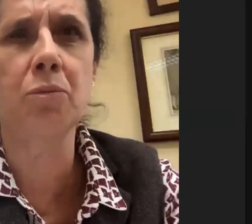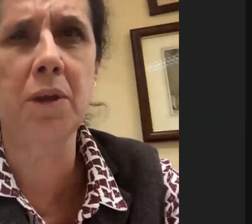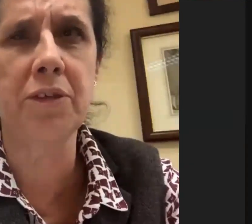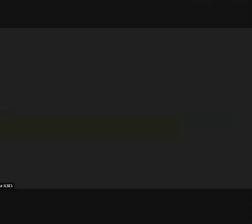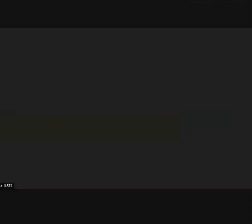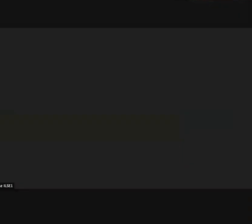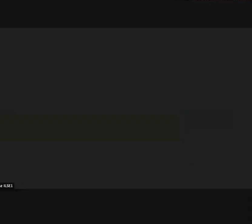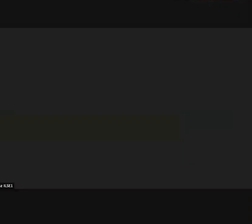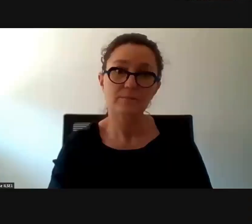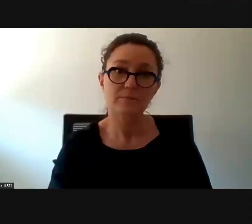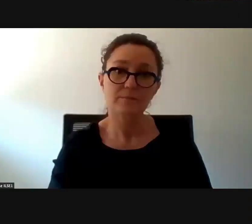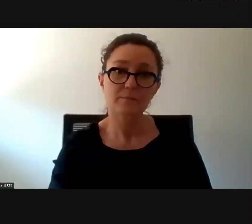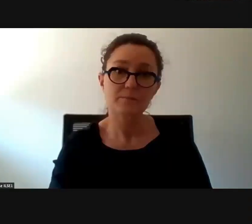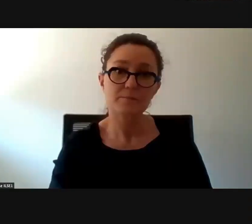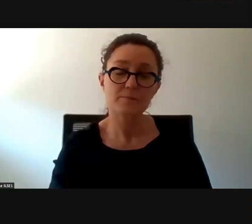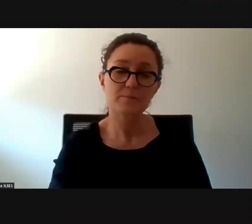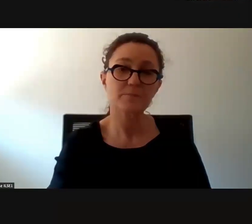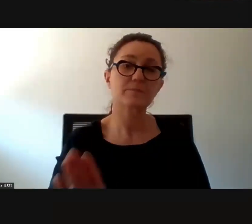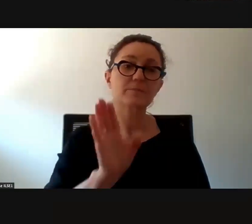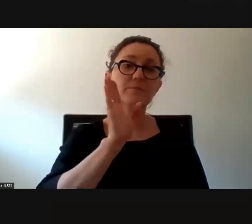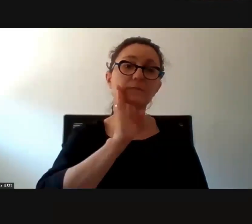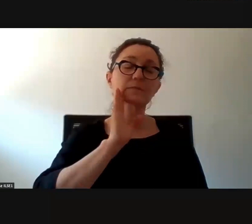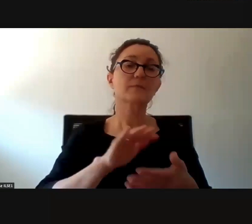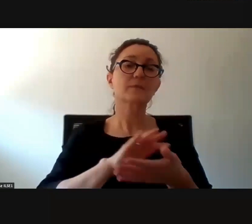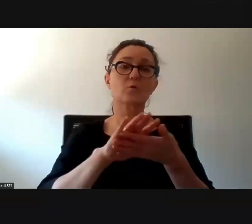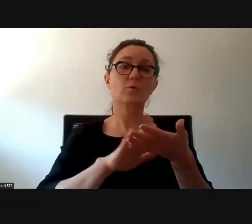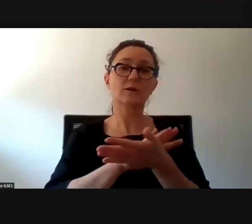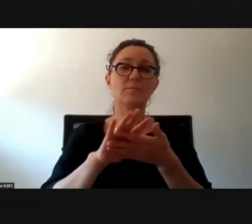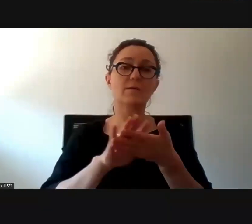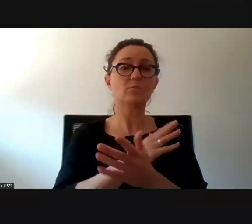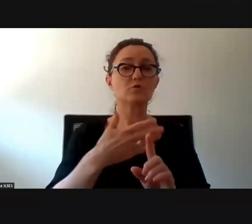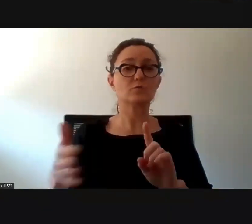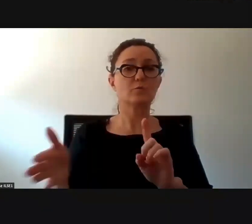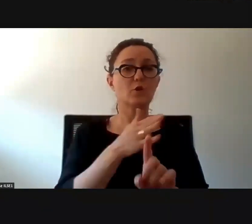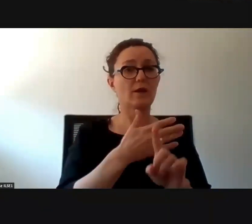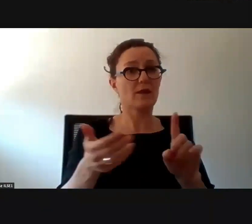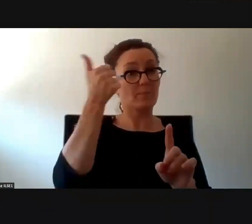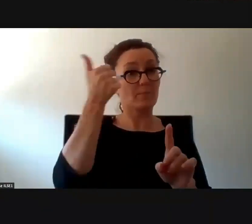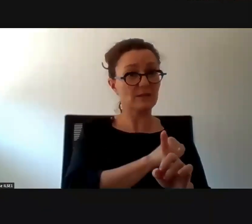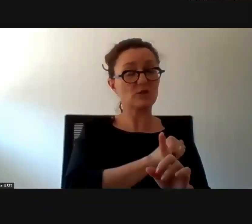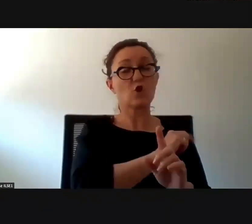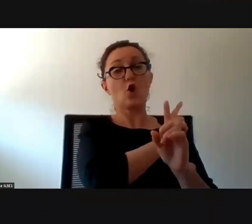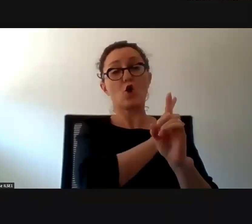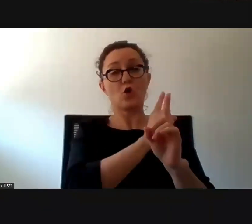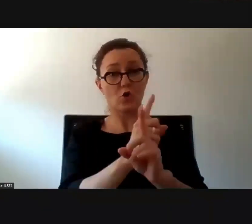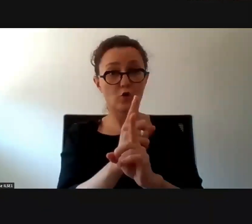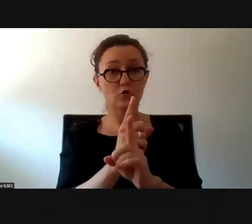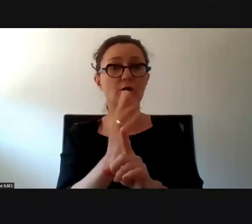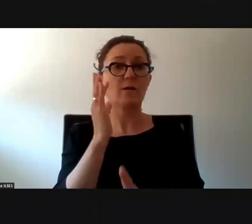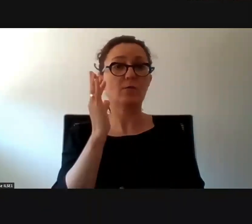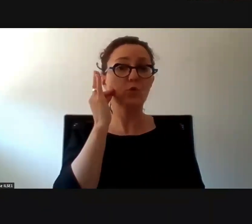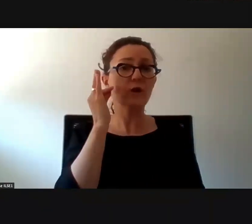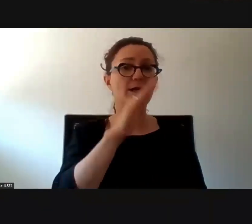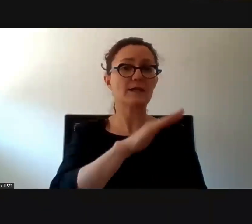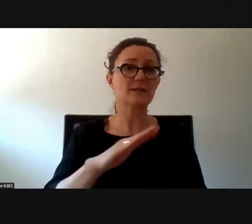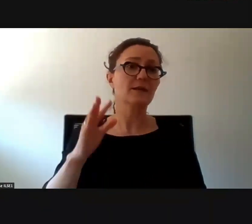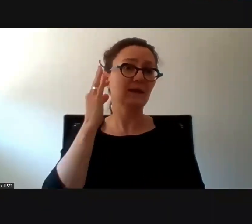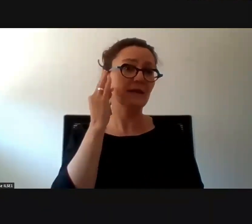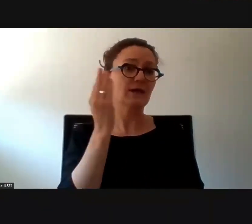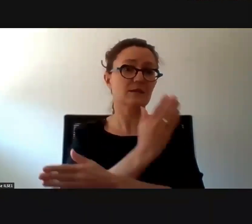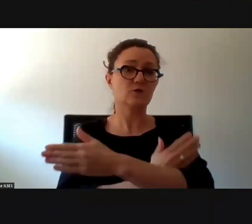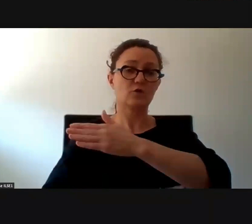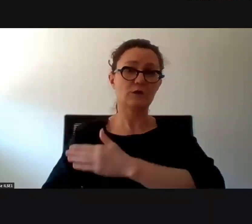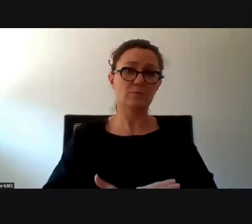hablamos precisamente de la violencia machista contra las mujeres y niñas con discapacidad, o